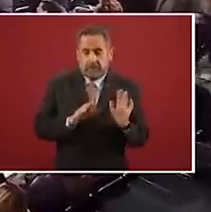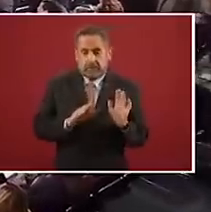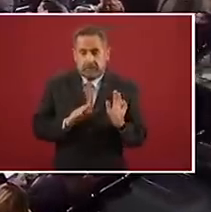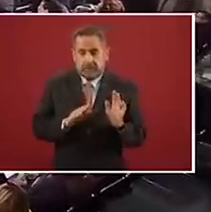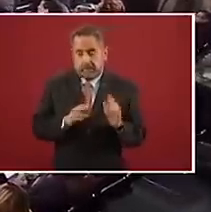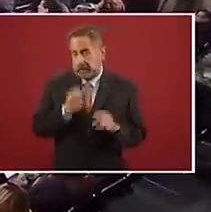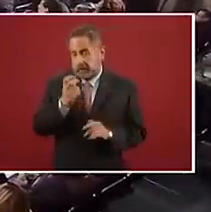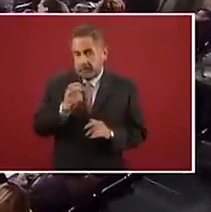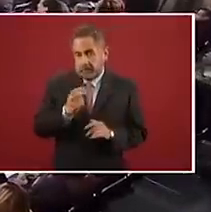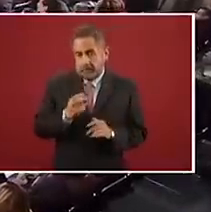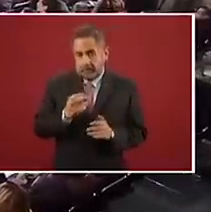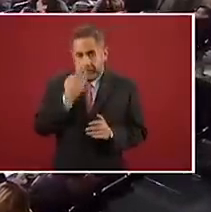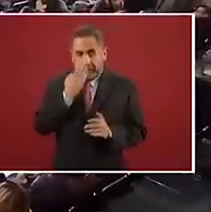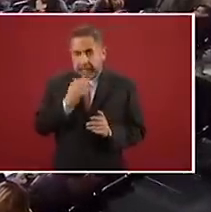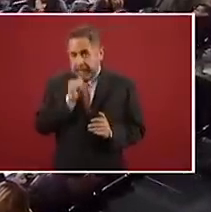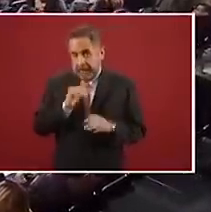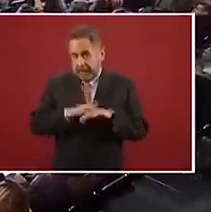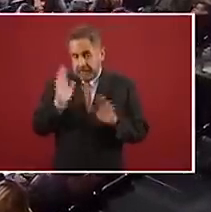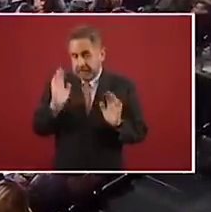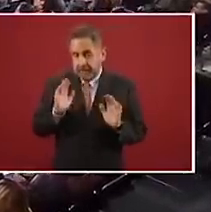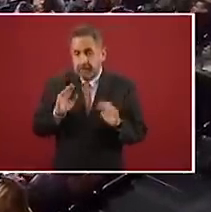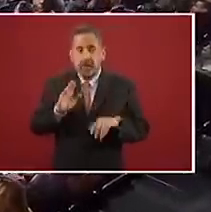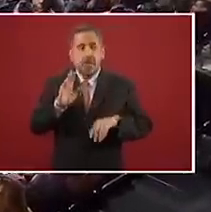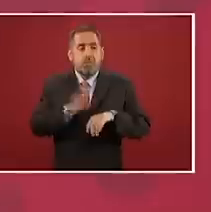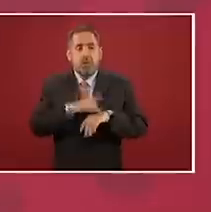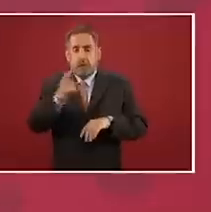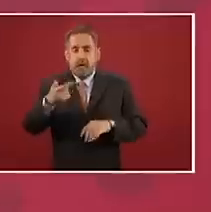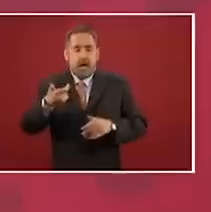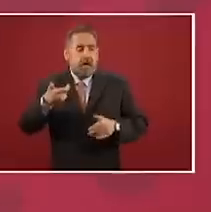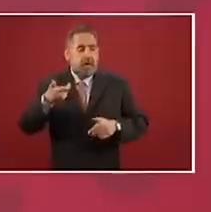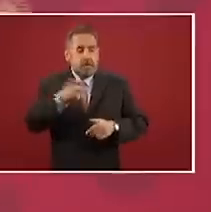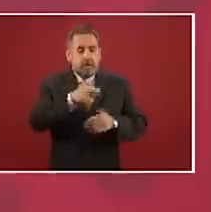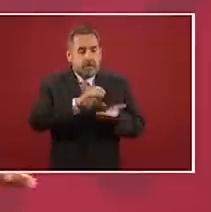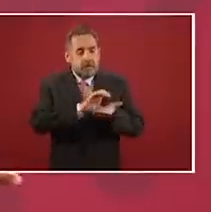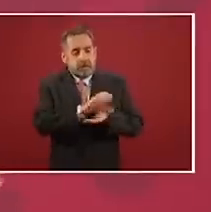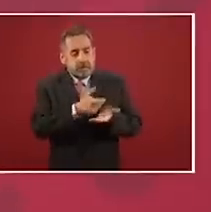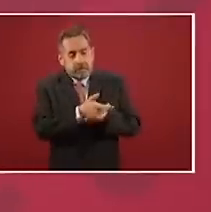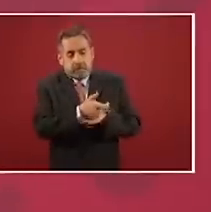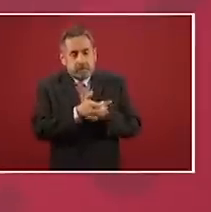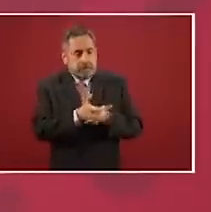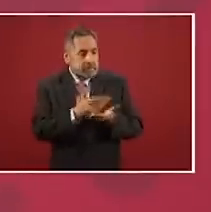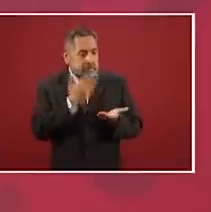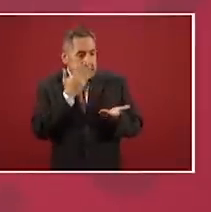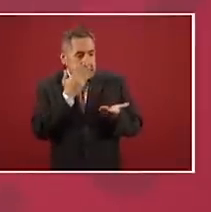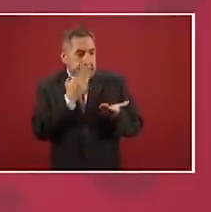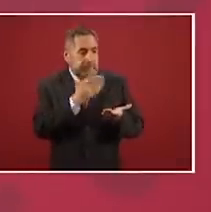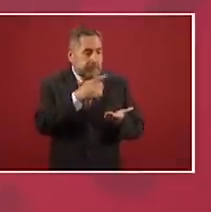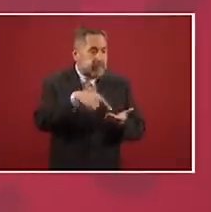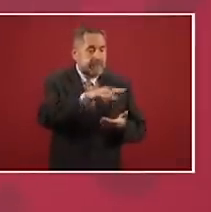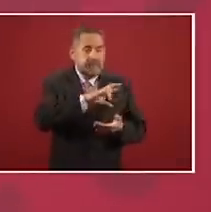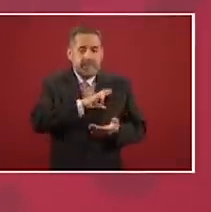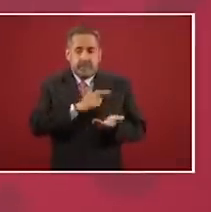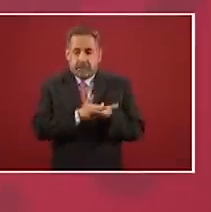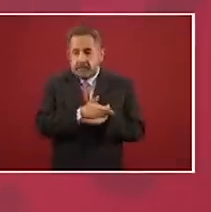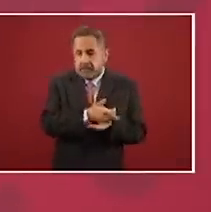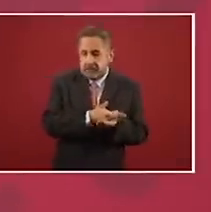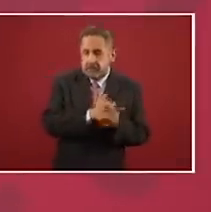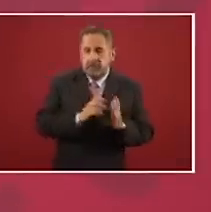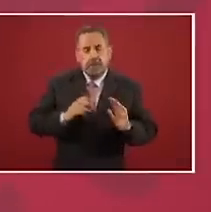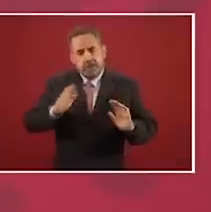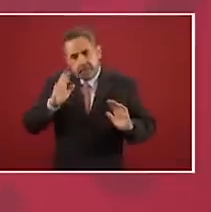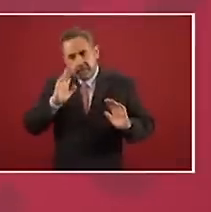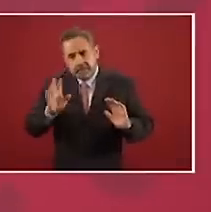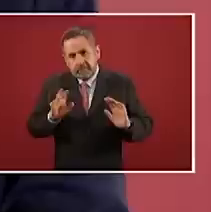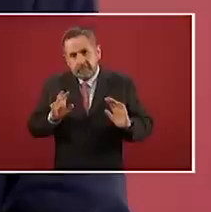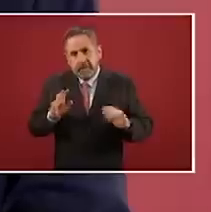hay subsidios que se les entregan a las empresas particulares.